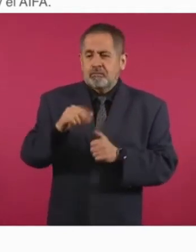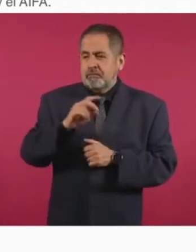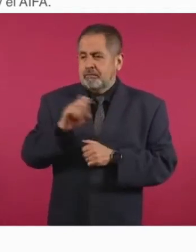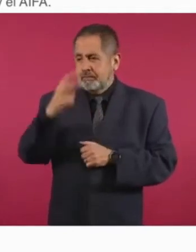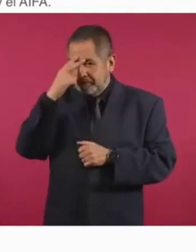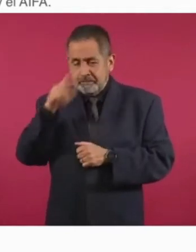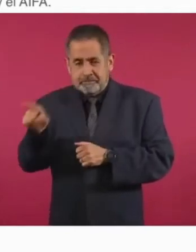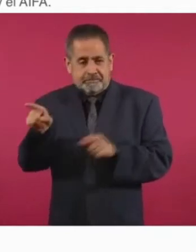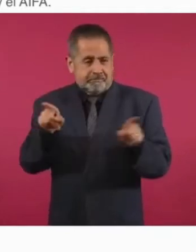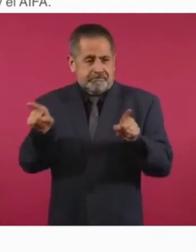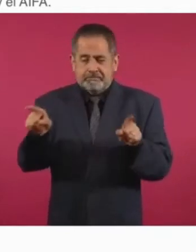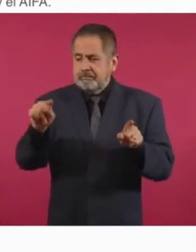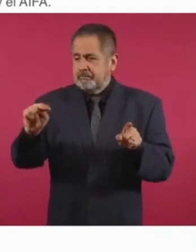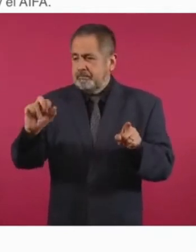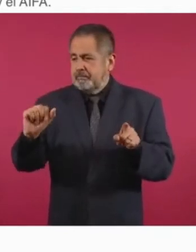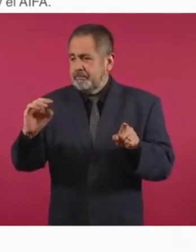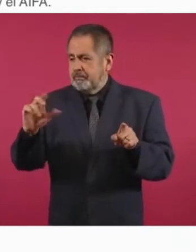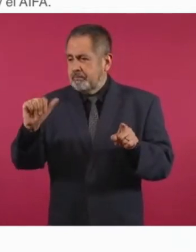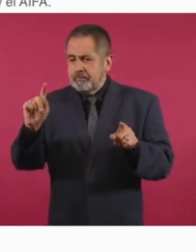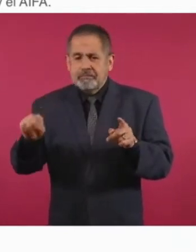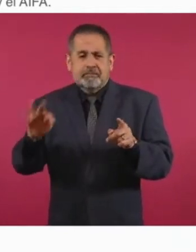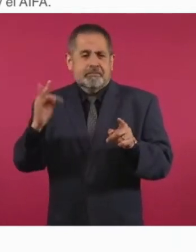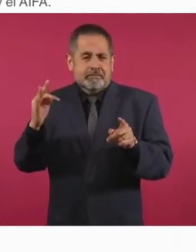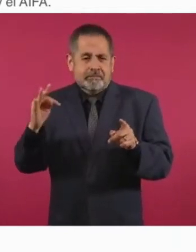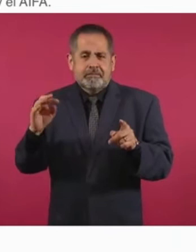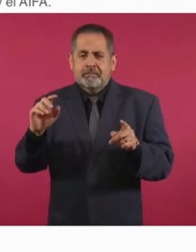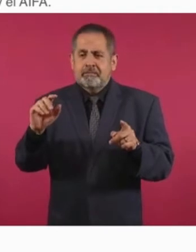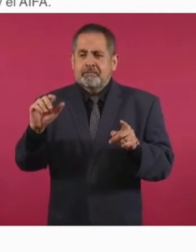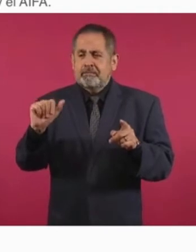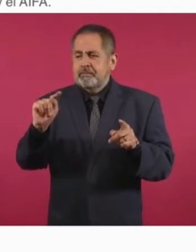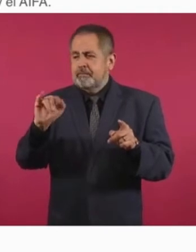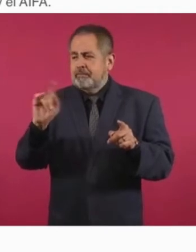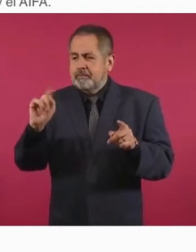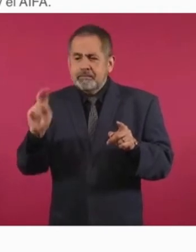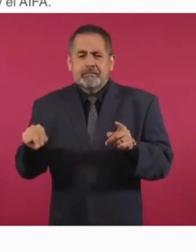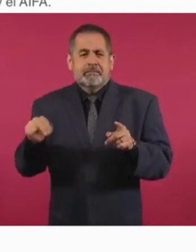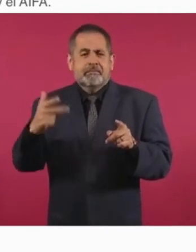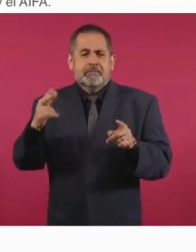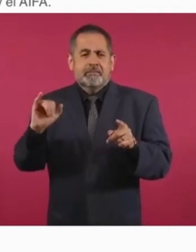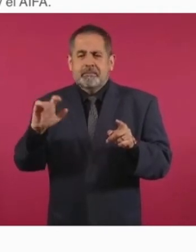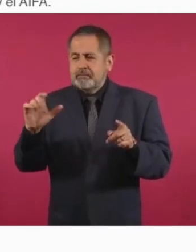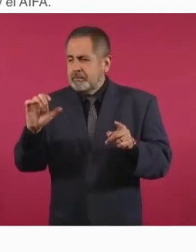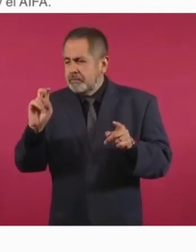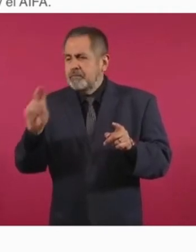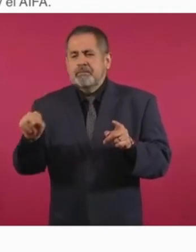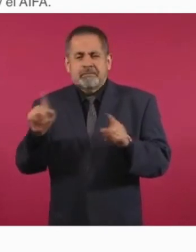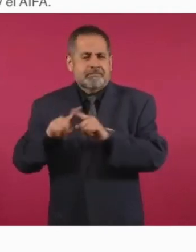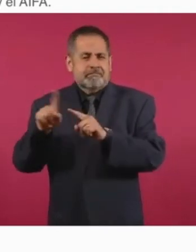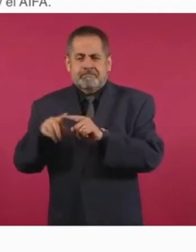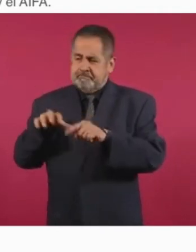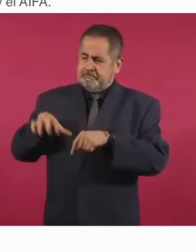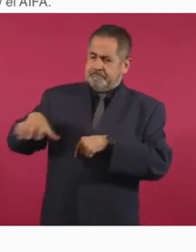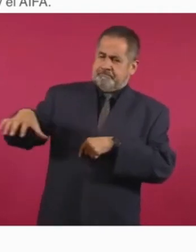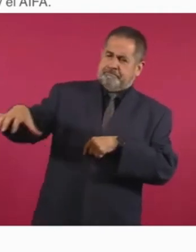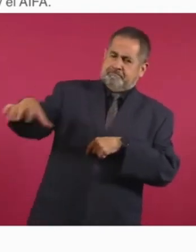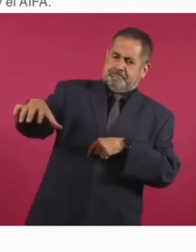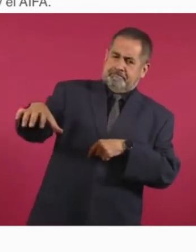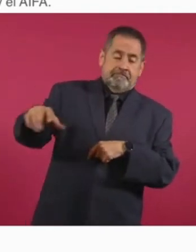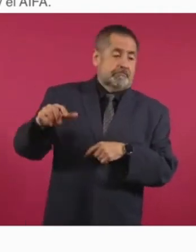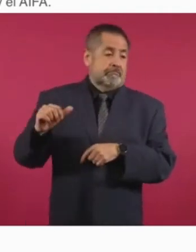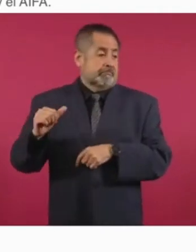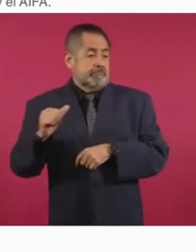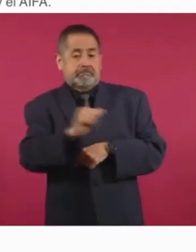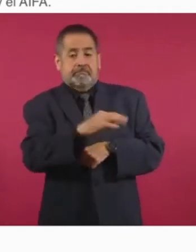sobre todo hacia Naucalpan, Tlalnepantla, Atizapán, Huixquilucan, toda esa zona del poniente del